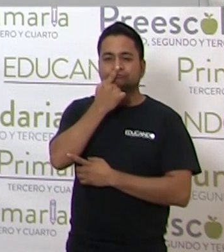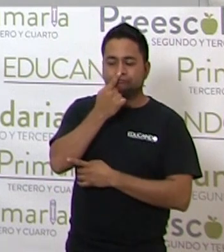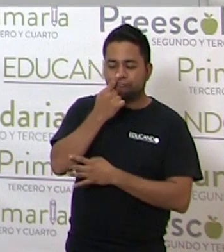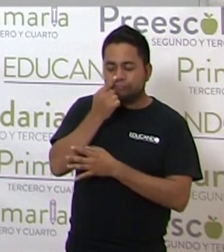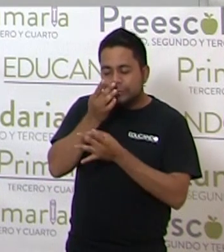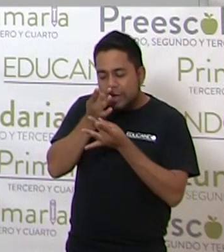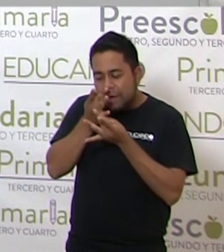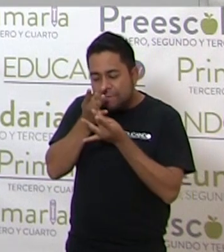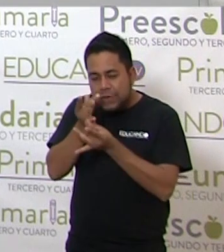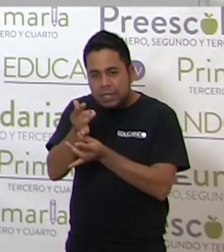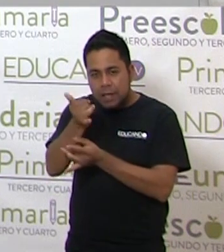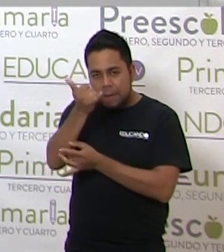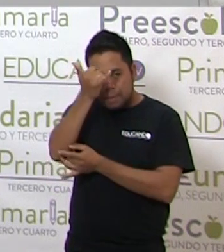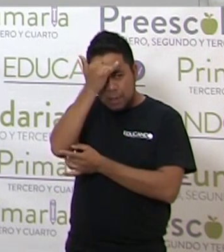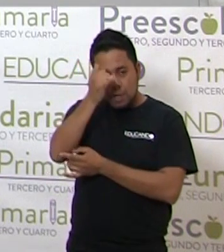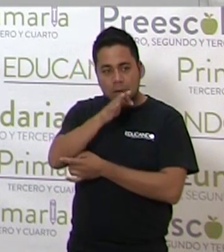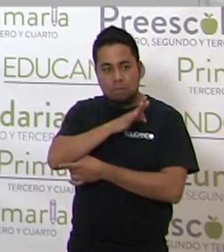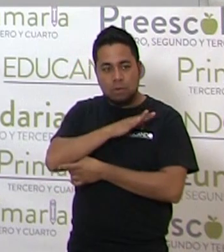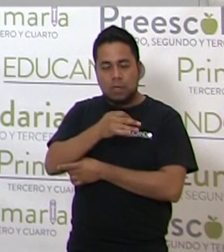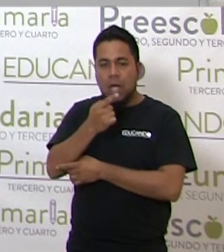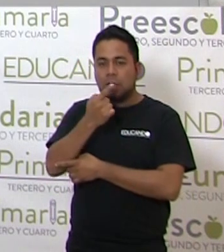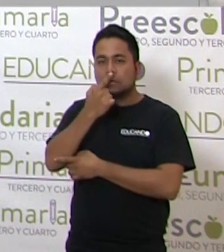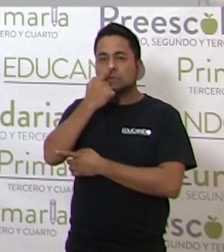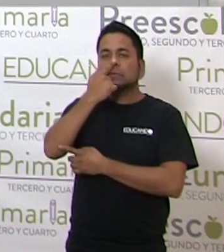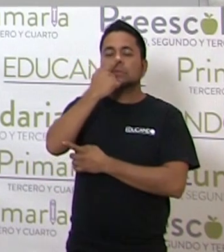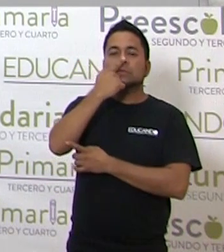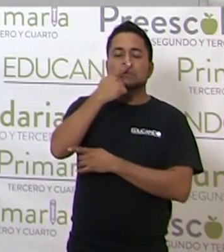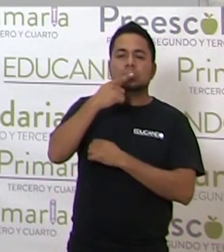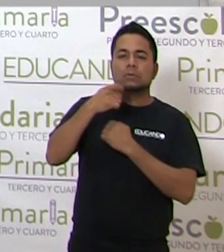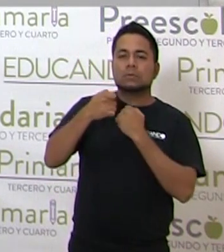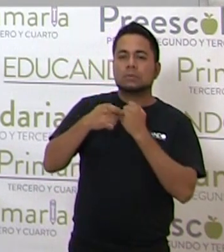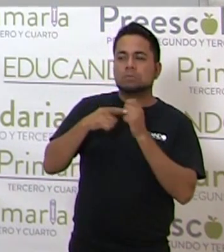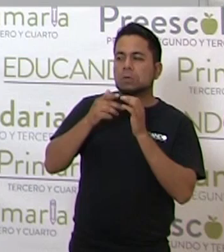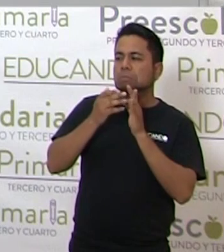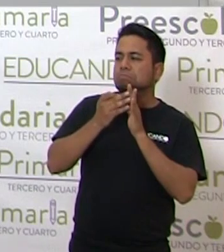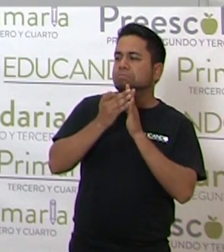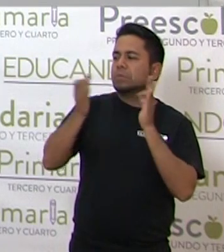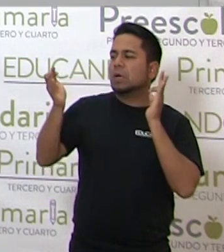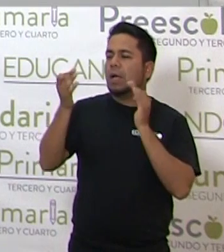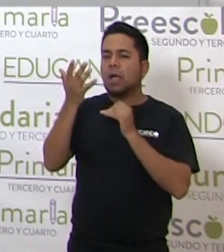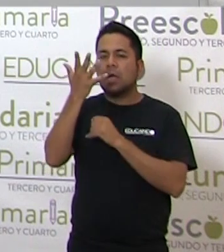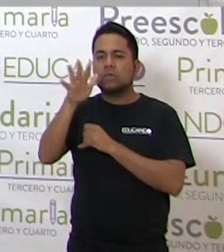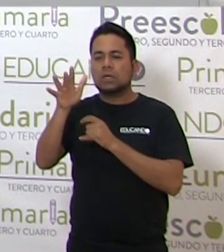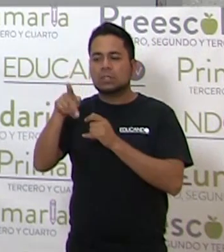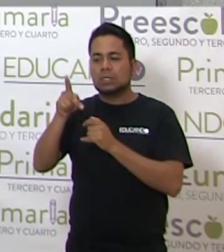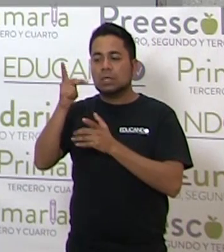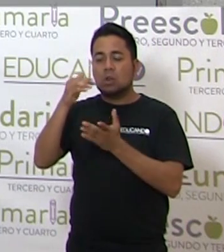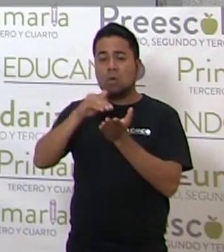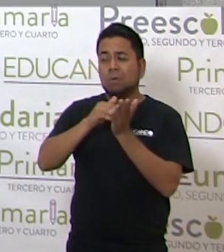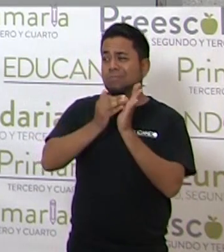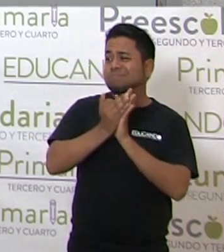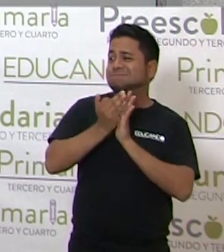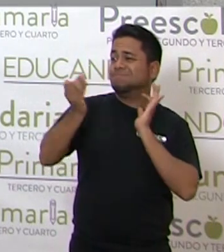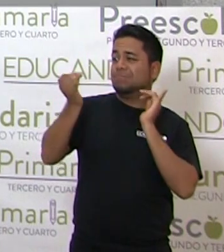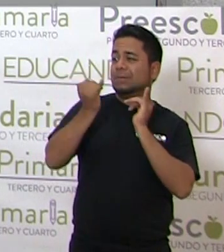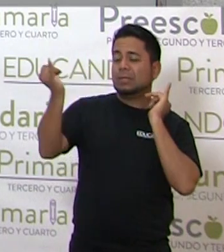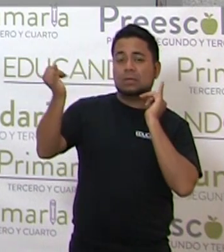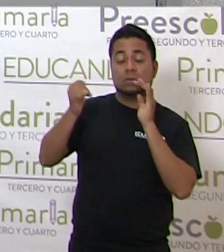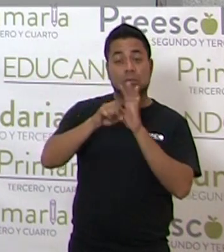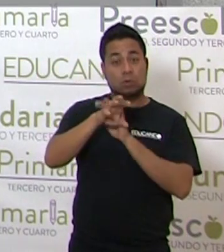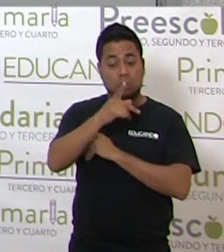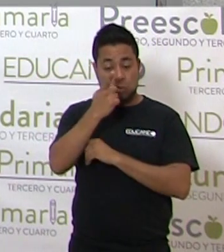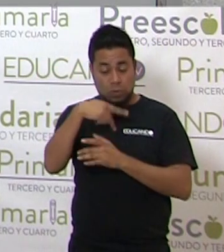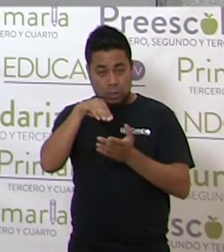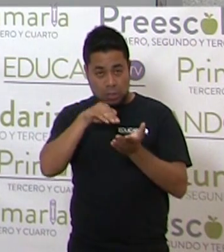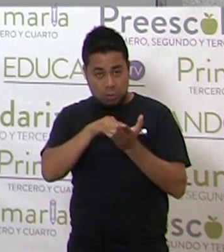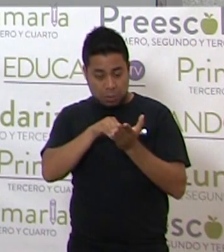vaca es capaz de oler algo a 10 kilómetros de distancia. Imagínense, si 1 kilómetro